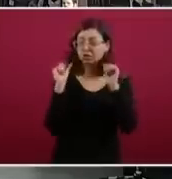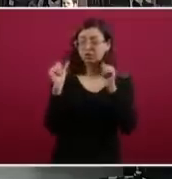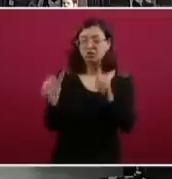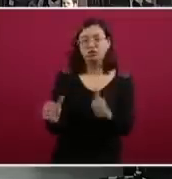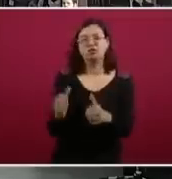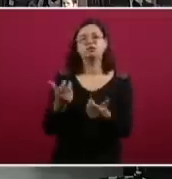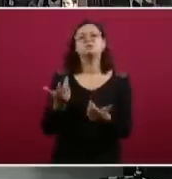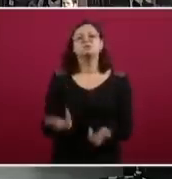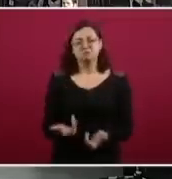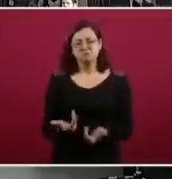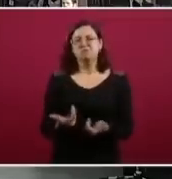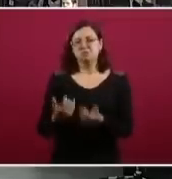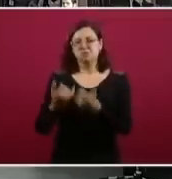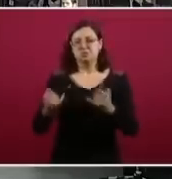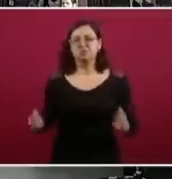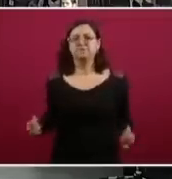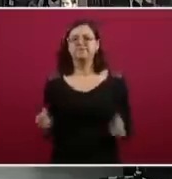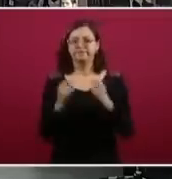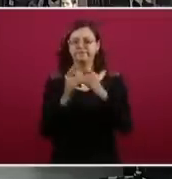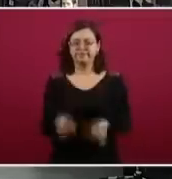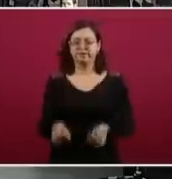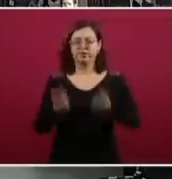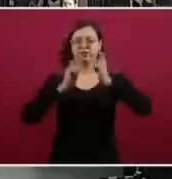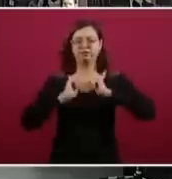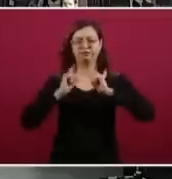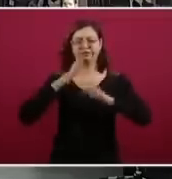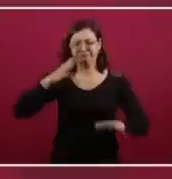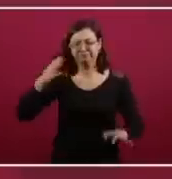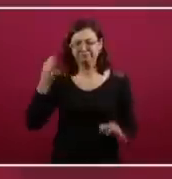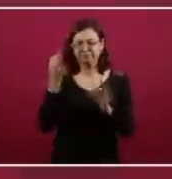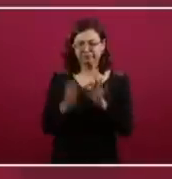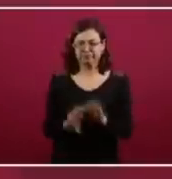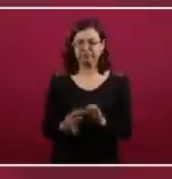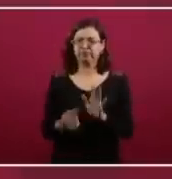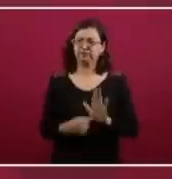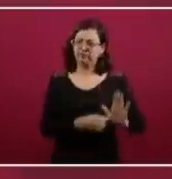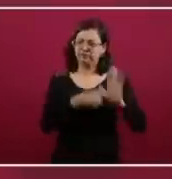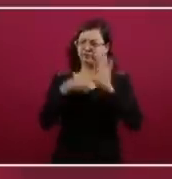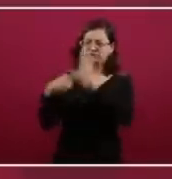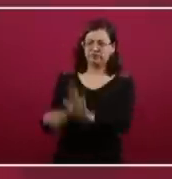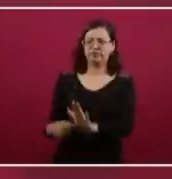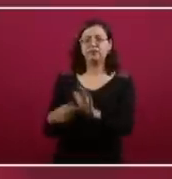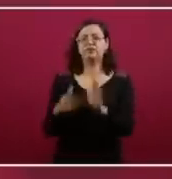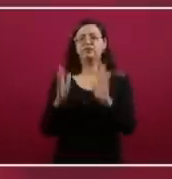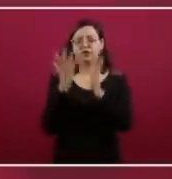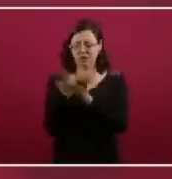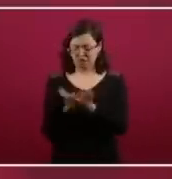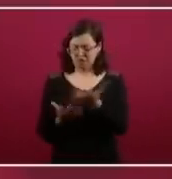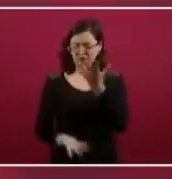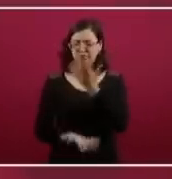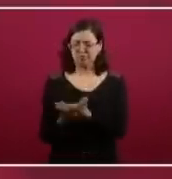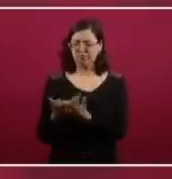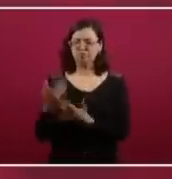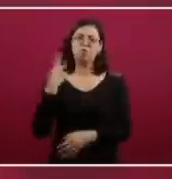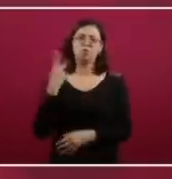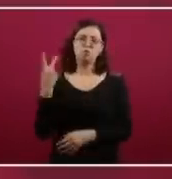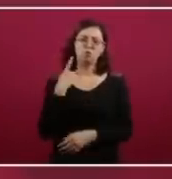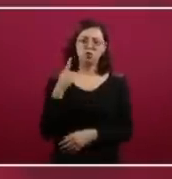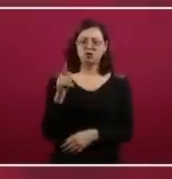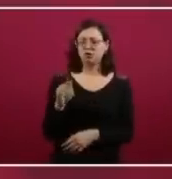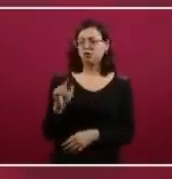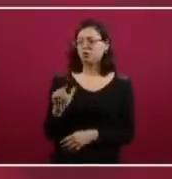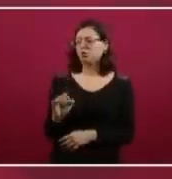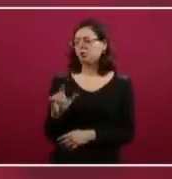de responsabilidad institucional estamos aquí para devolverles esta voz en forma de acciones y políticas